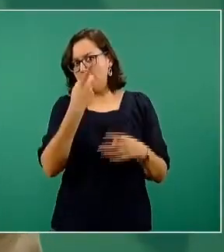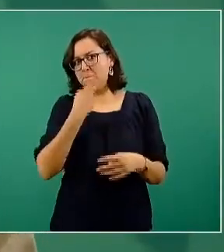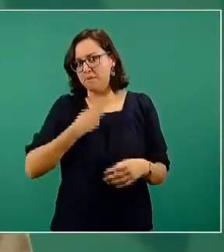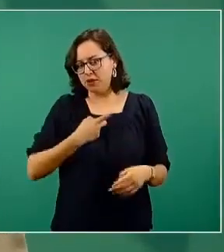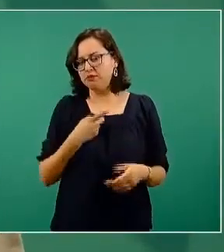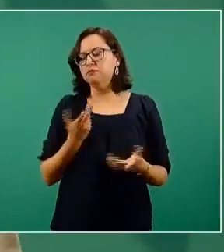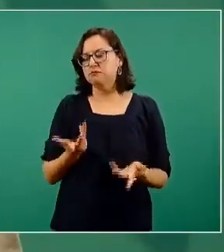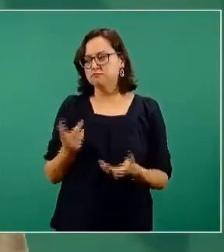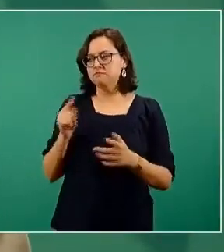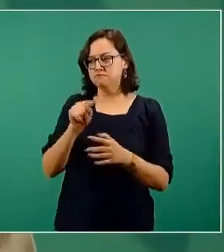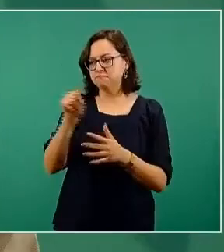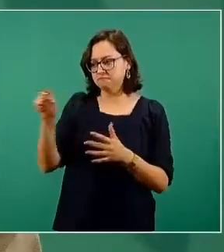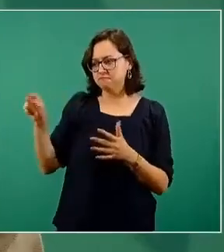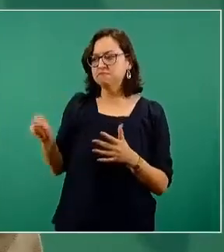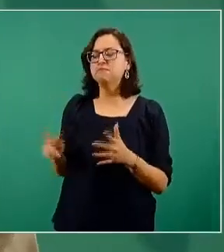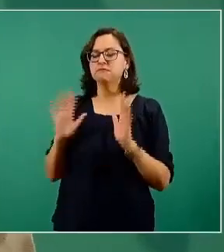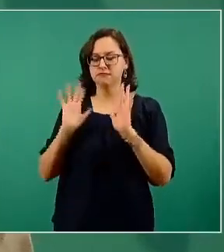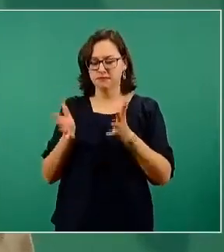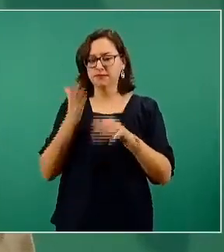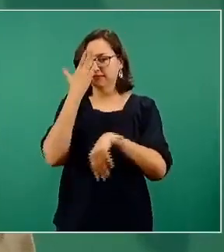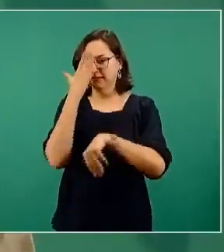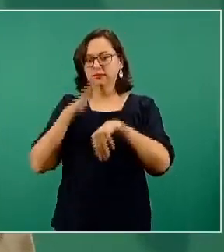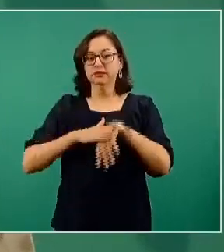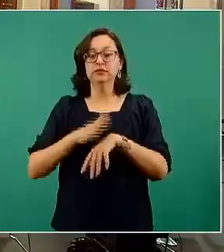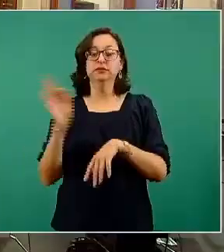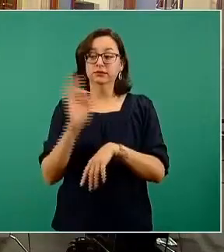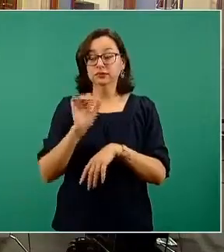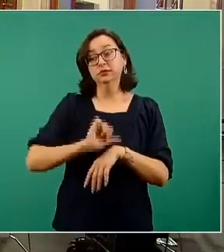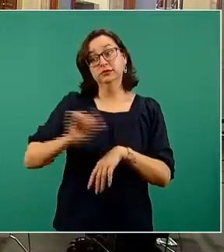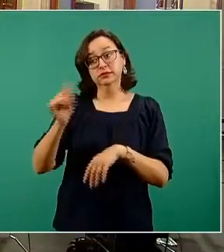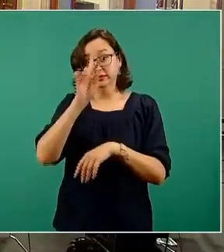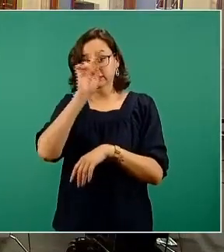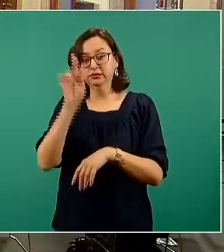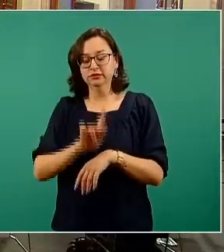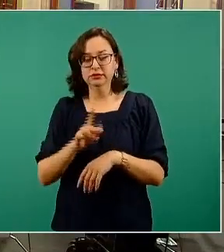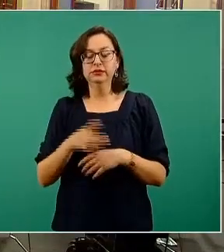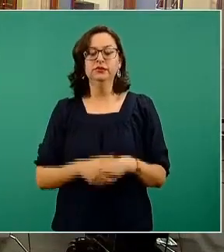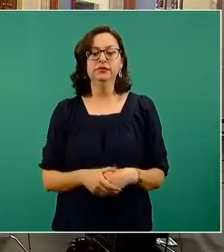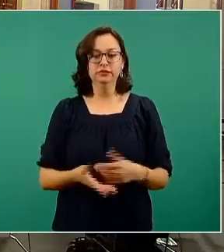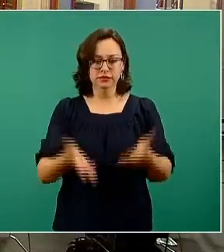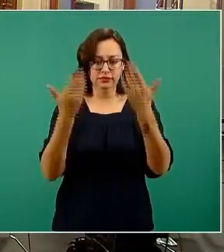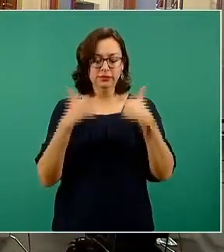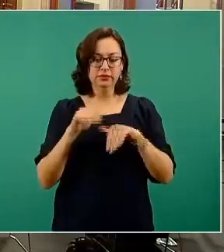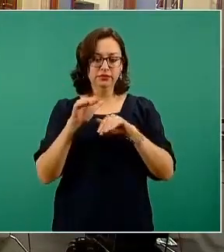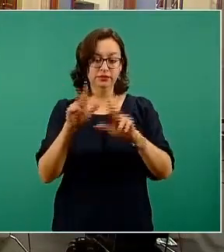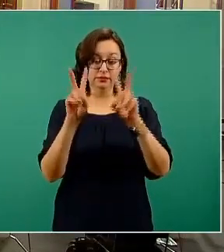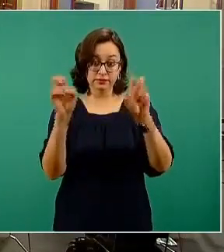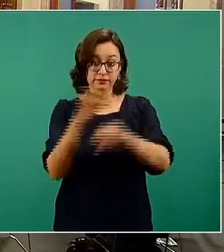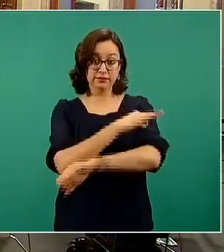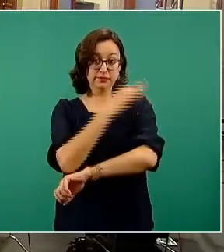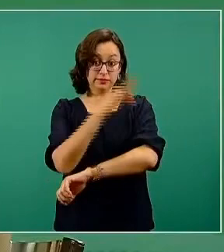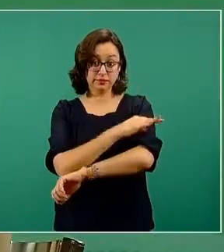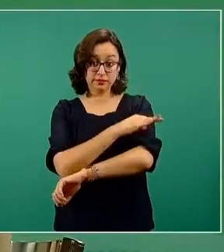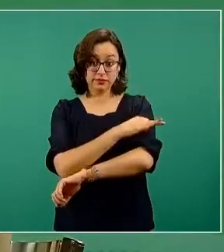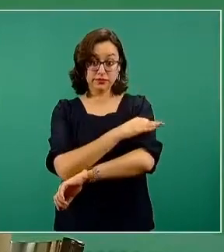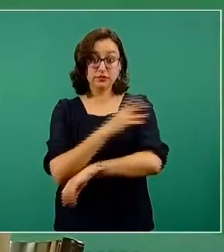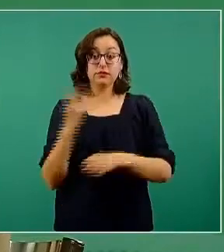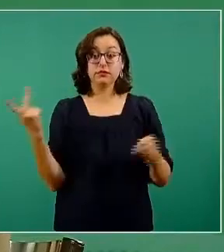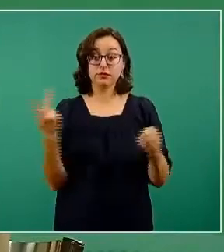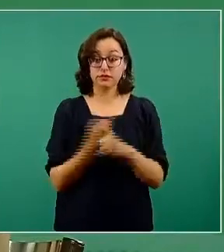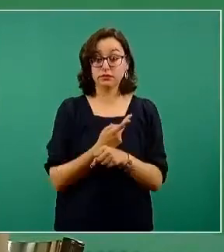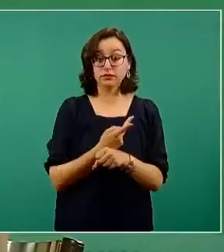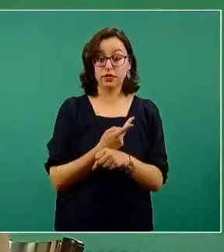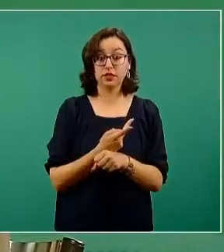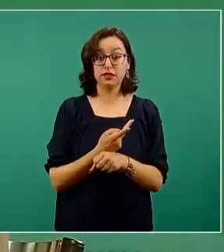hay muchas otras que están en igual o peores condiciones. En cuanto a la vacunación, precisamente la vacunación, mucho de lo que se ha